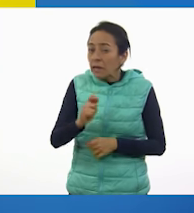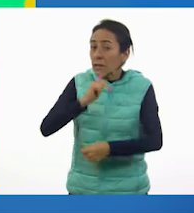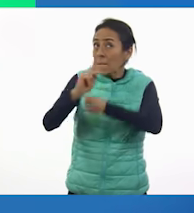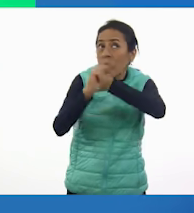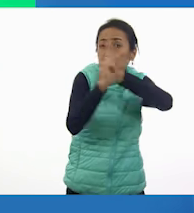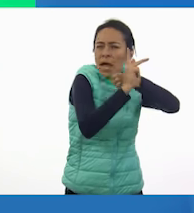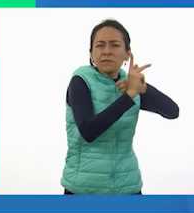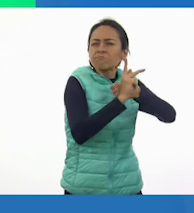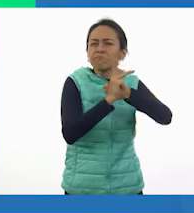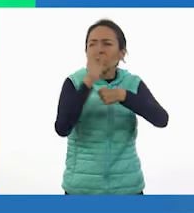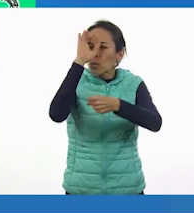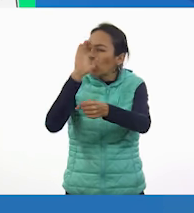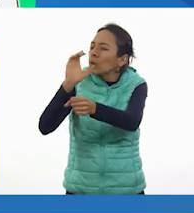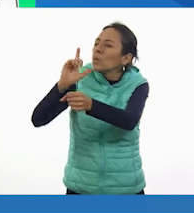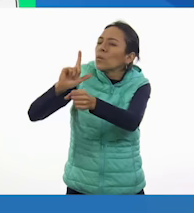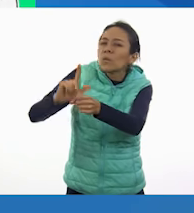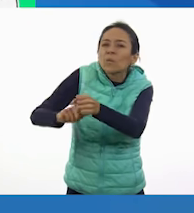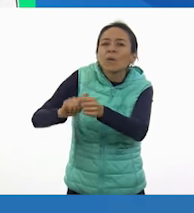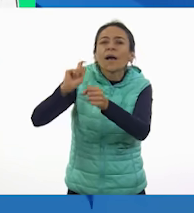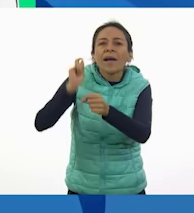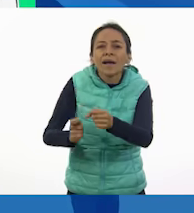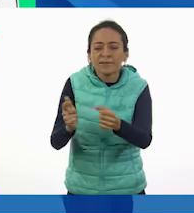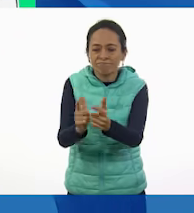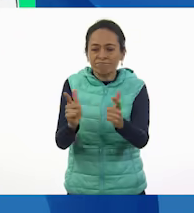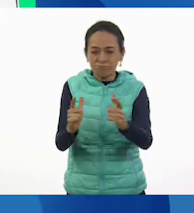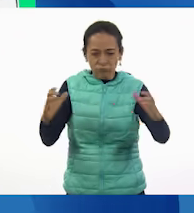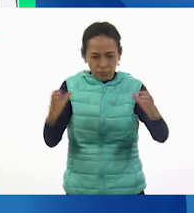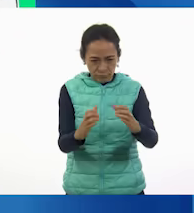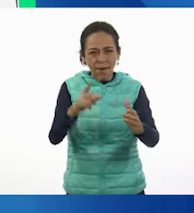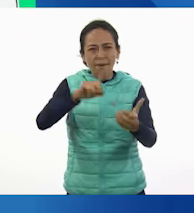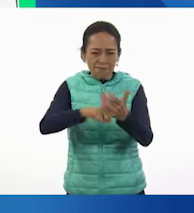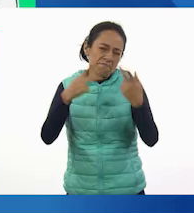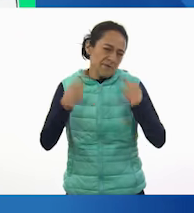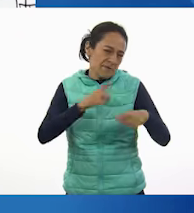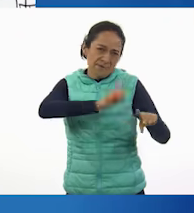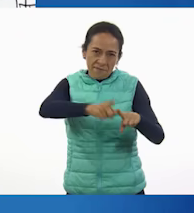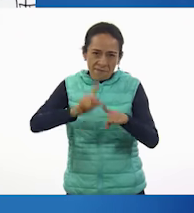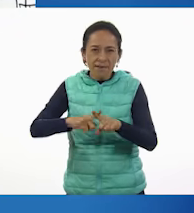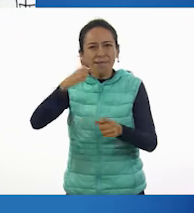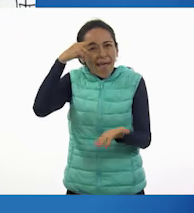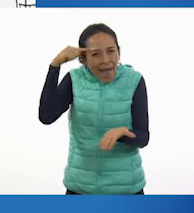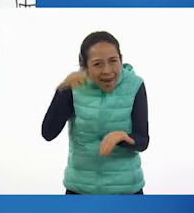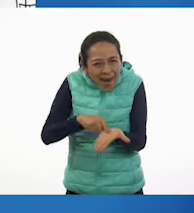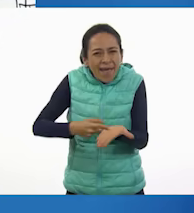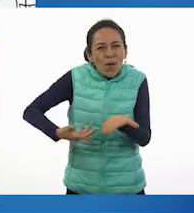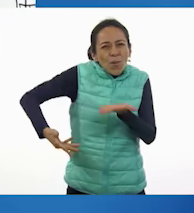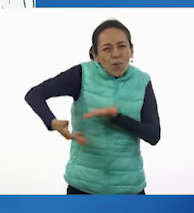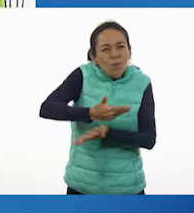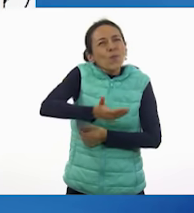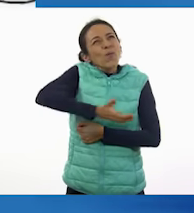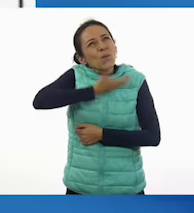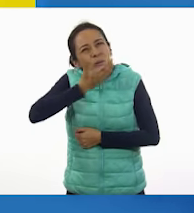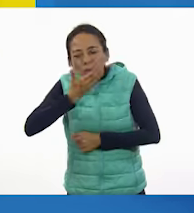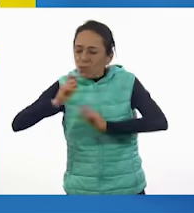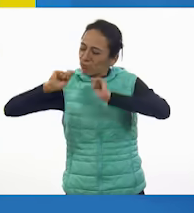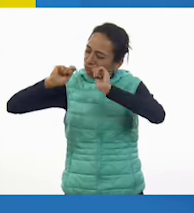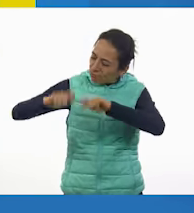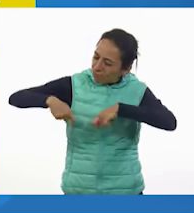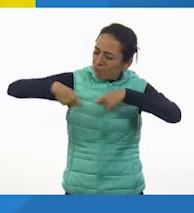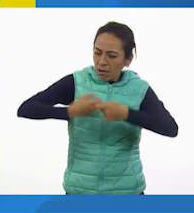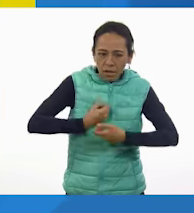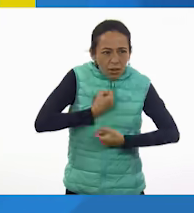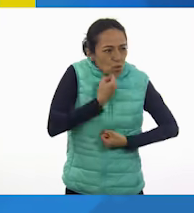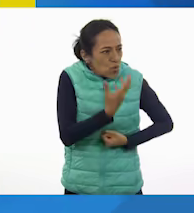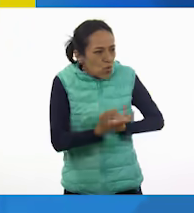Cultura es compartir con un grupo de personas creencias, costumbres, tradiciones y expresiones. Por